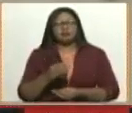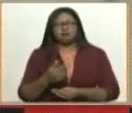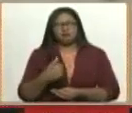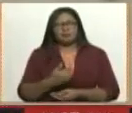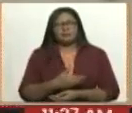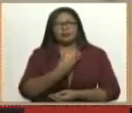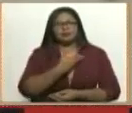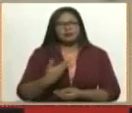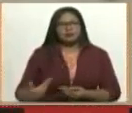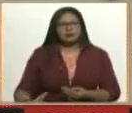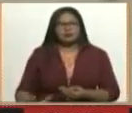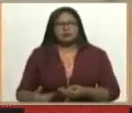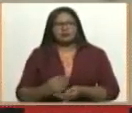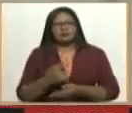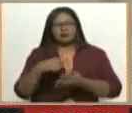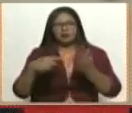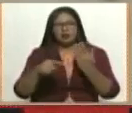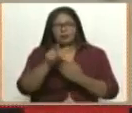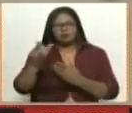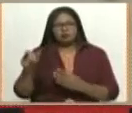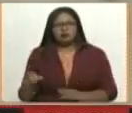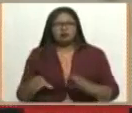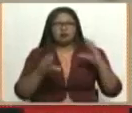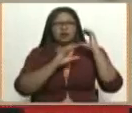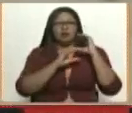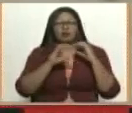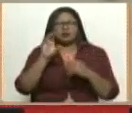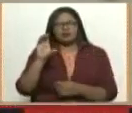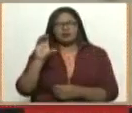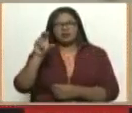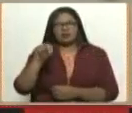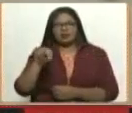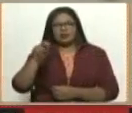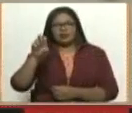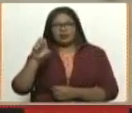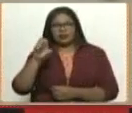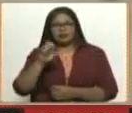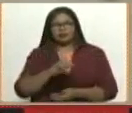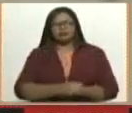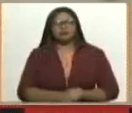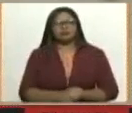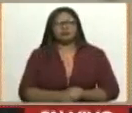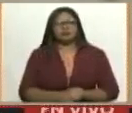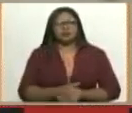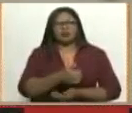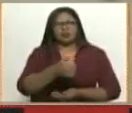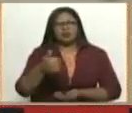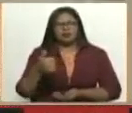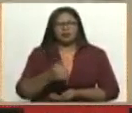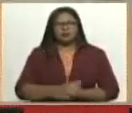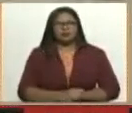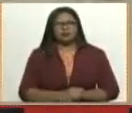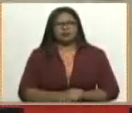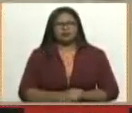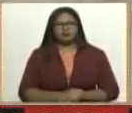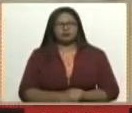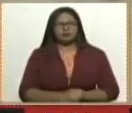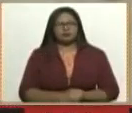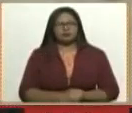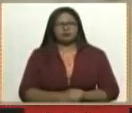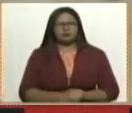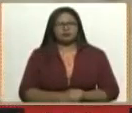Calzadilla, Alexis Corredor, Leonel Párica, Carlos Quintero, Gustavo